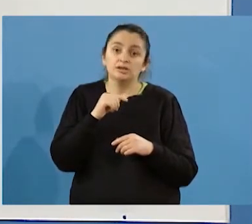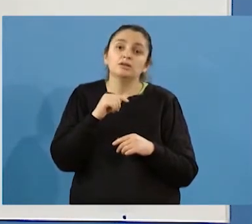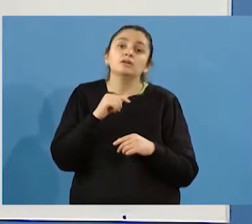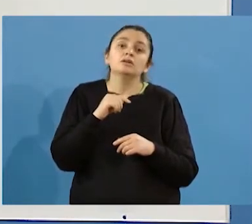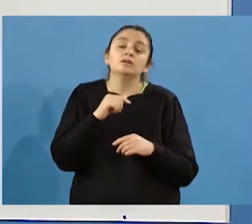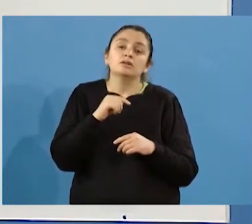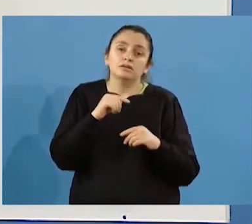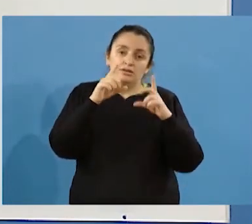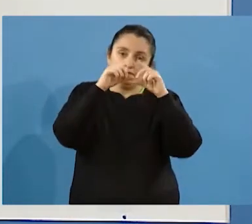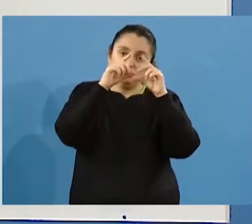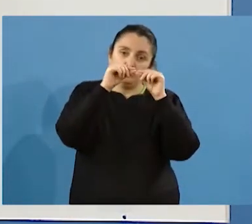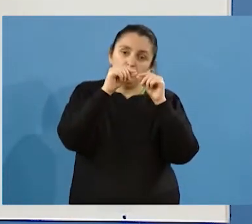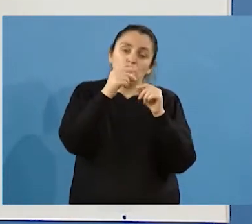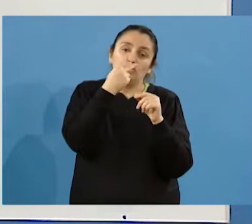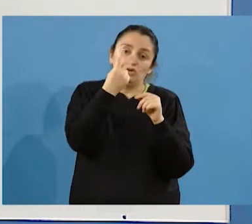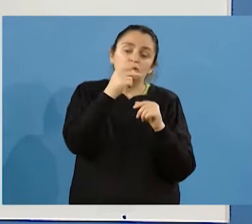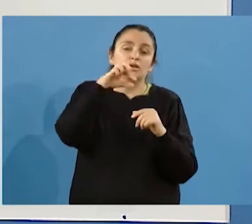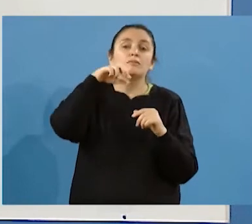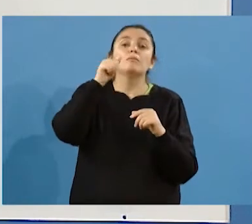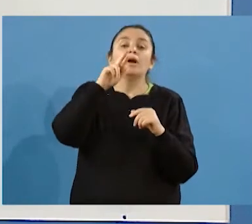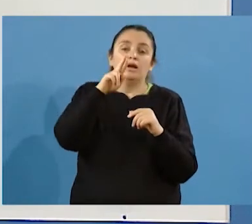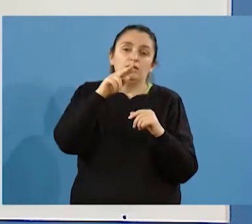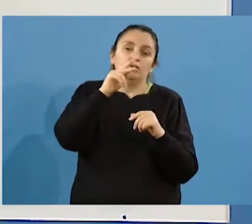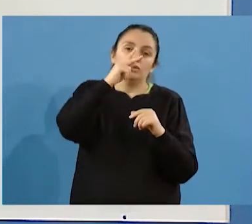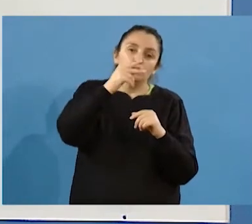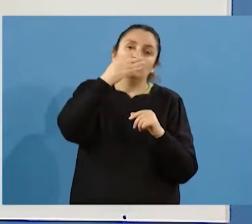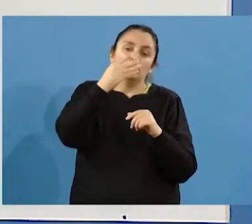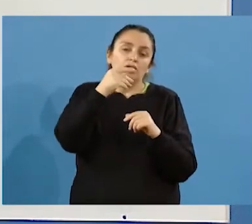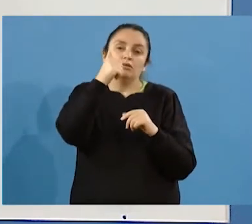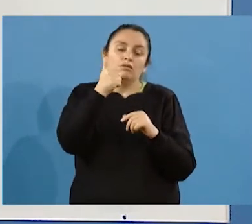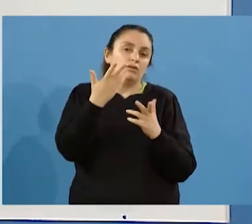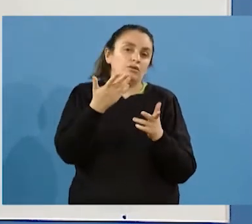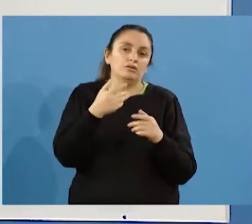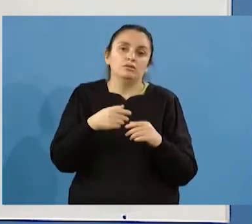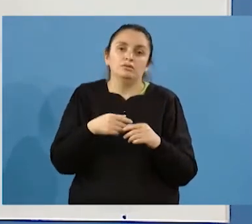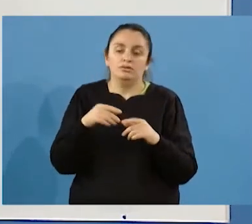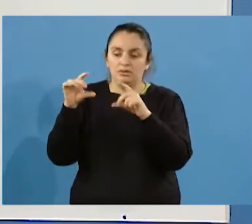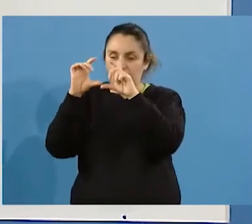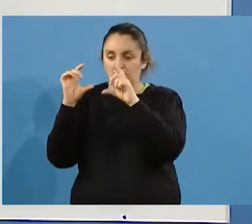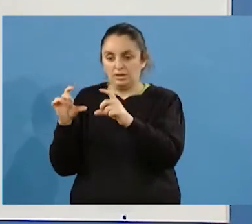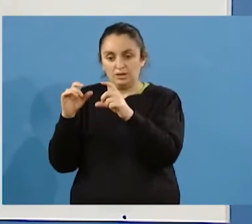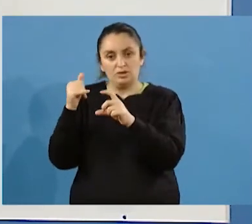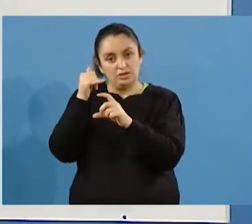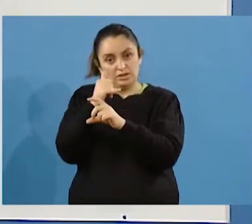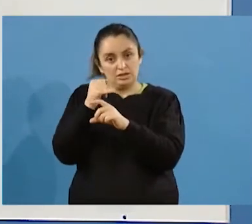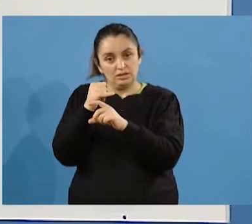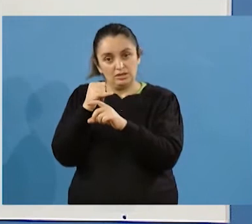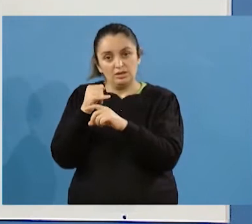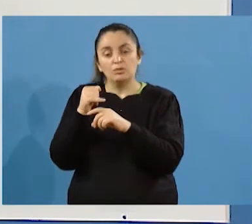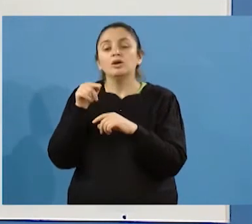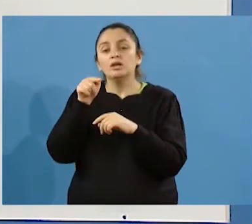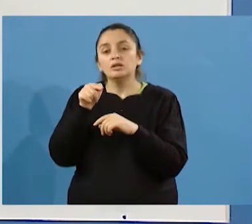no van a tener solución ni índice par y radicando negativo o sea la parte de adentro negativa